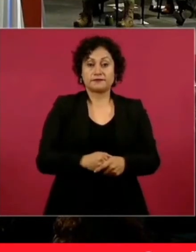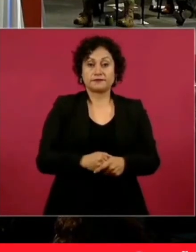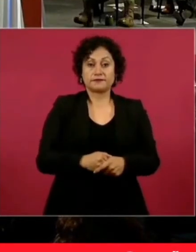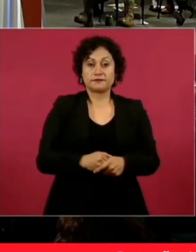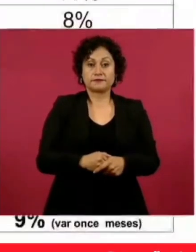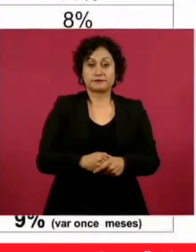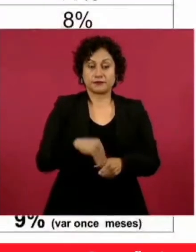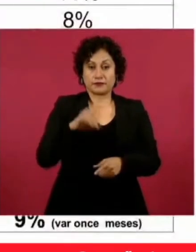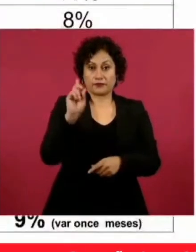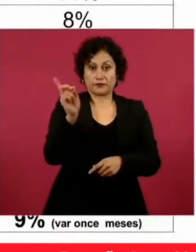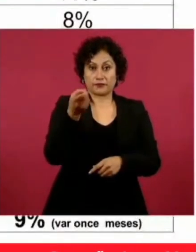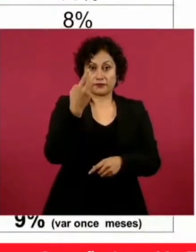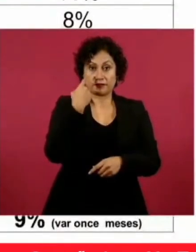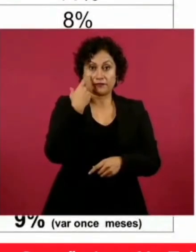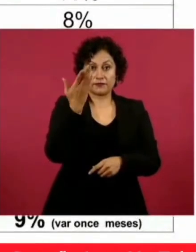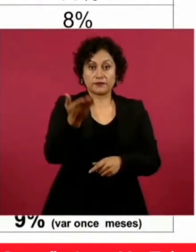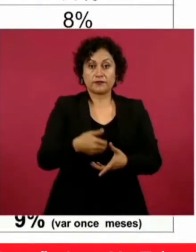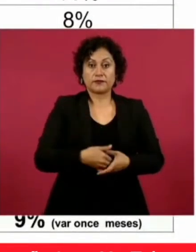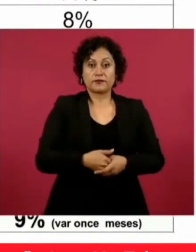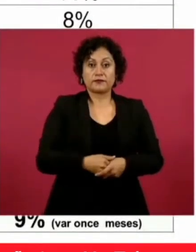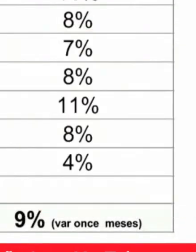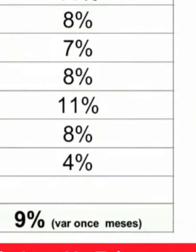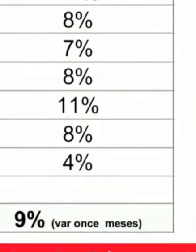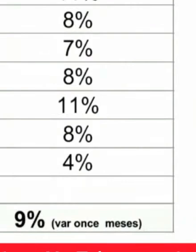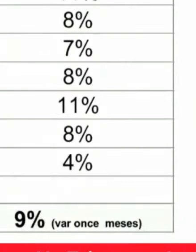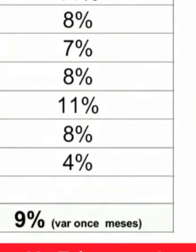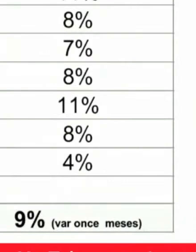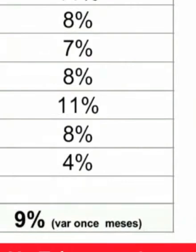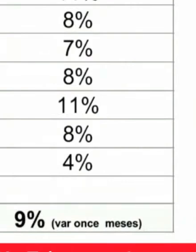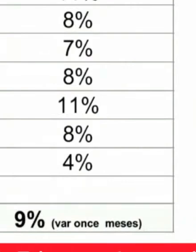de dólares este año.